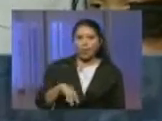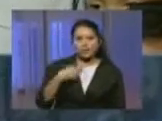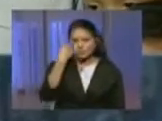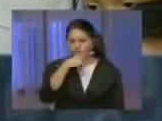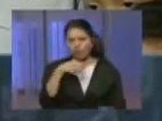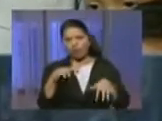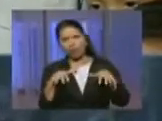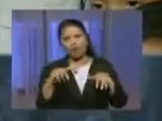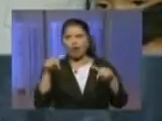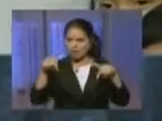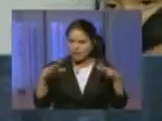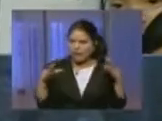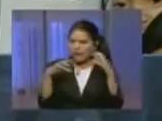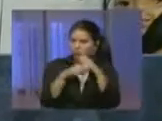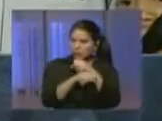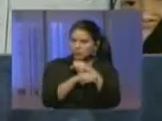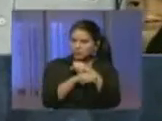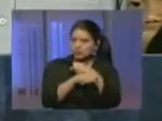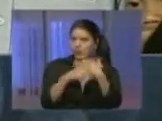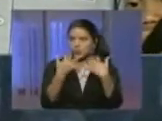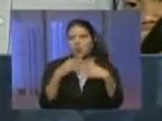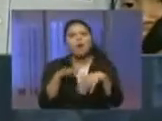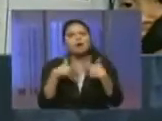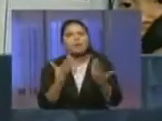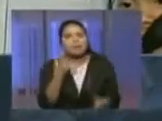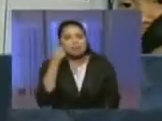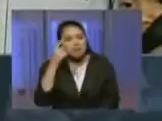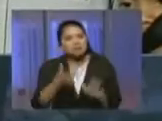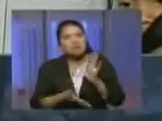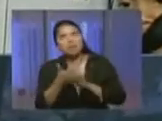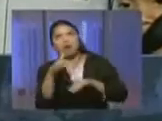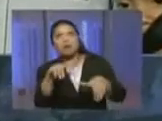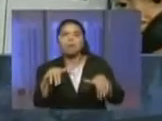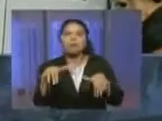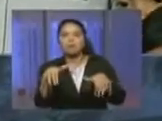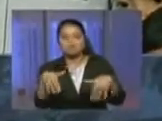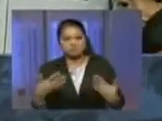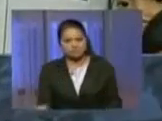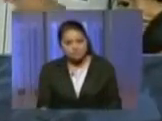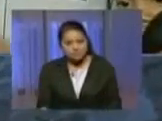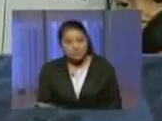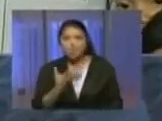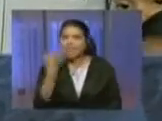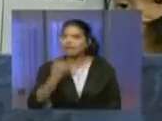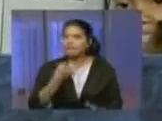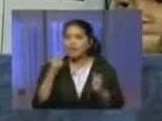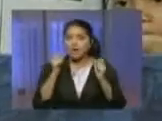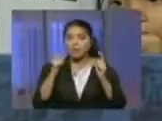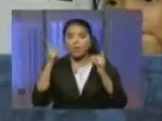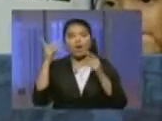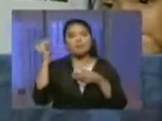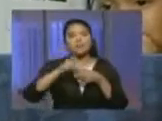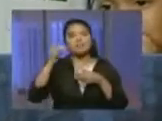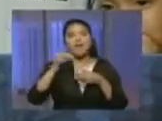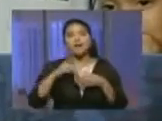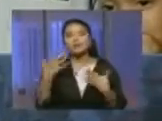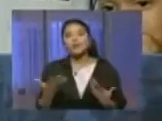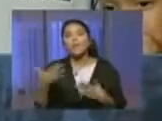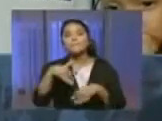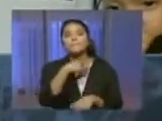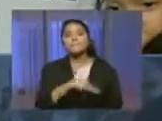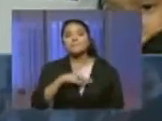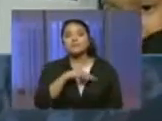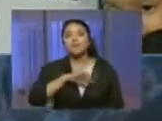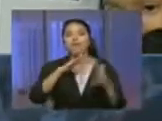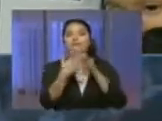van a salir esta noche dije yo o cuándo irán a salir mire esto es impresionante los datos de la gran misión barrio